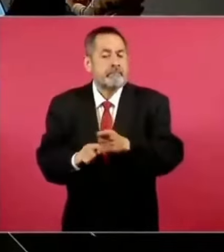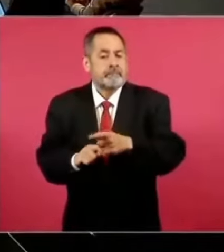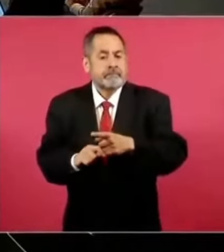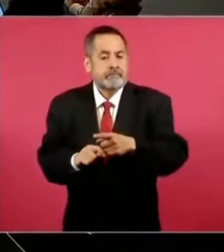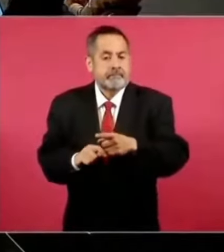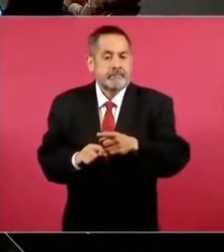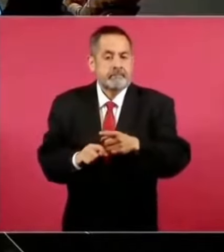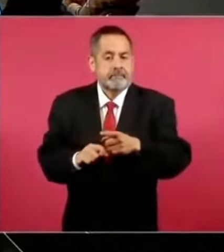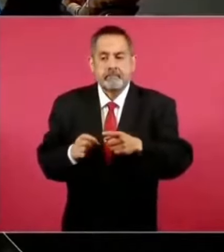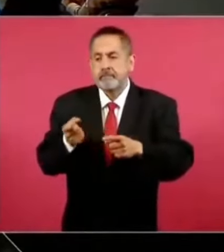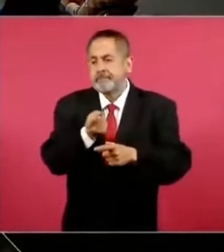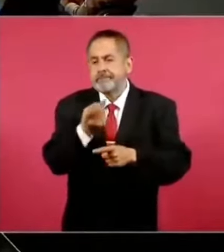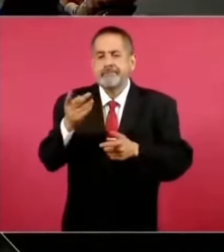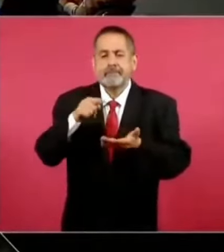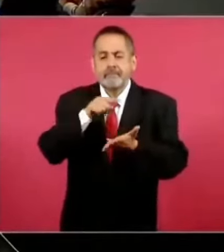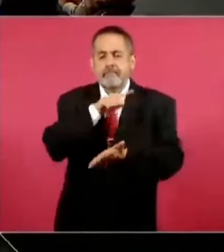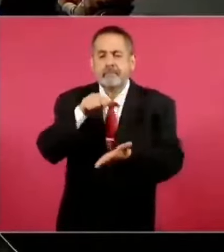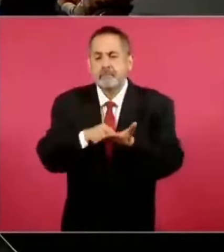algunos sitios,